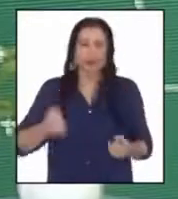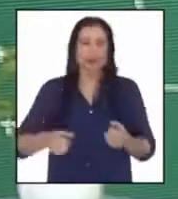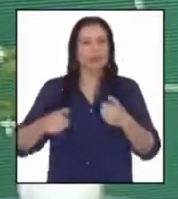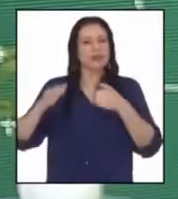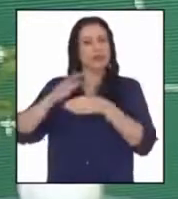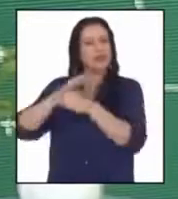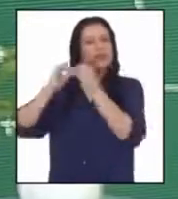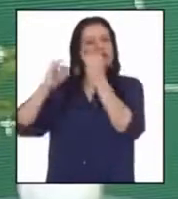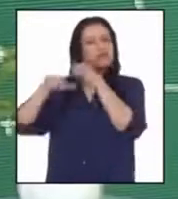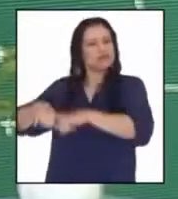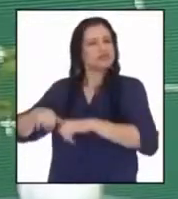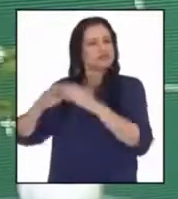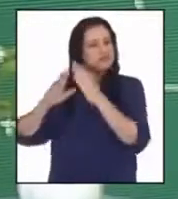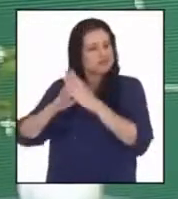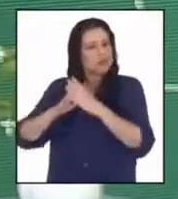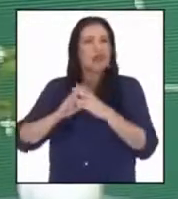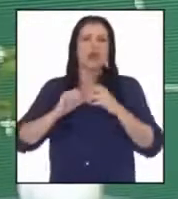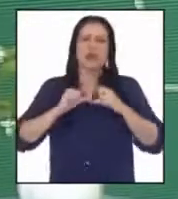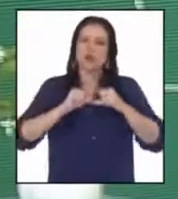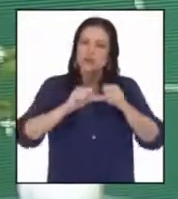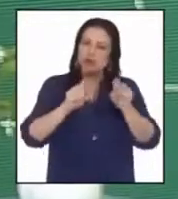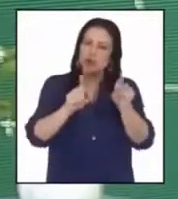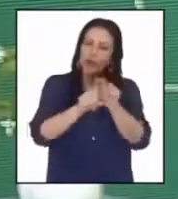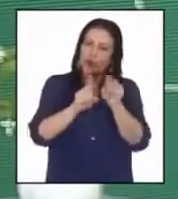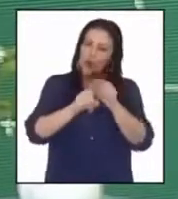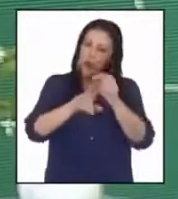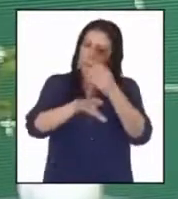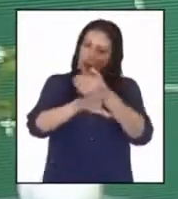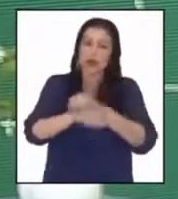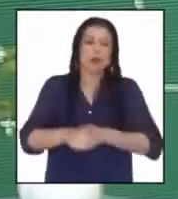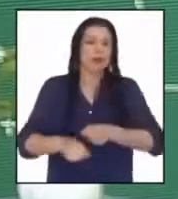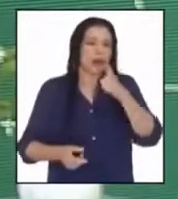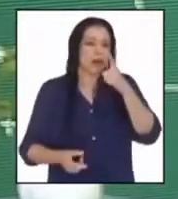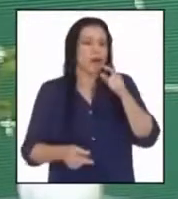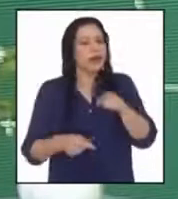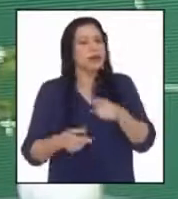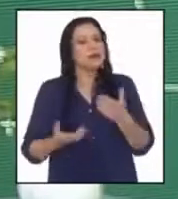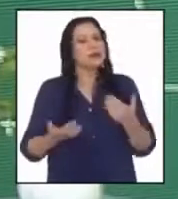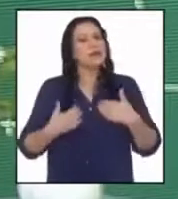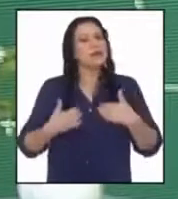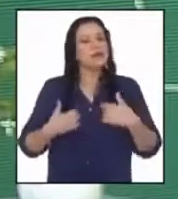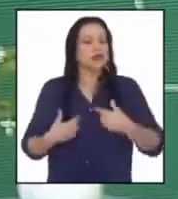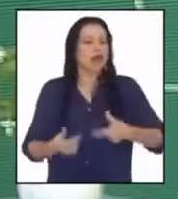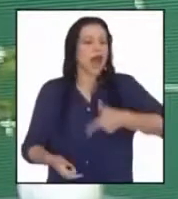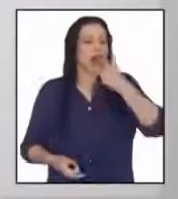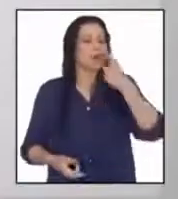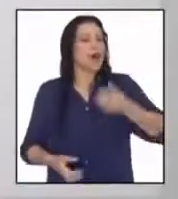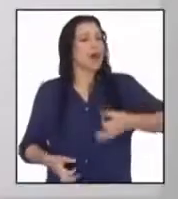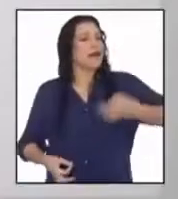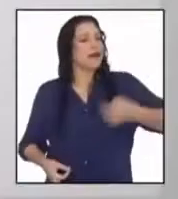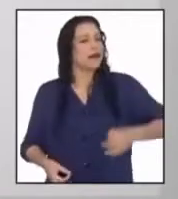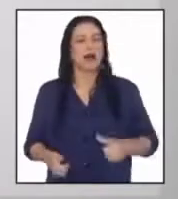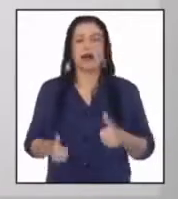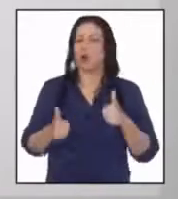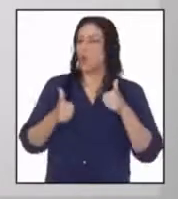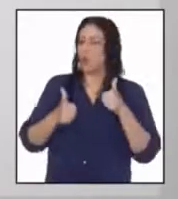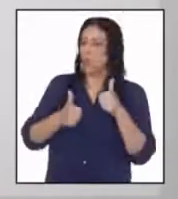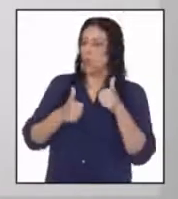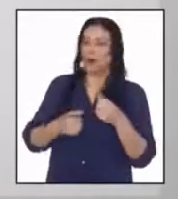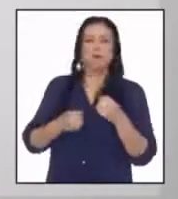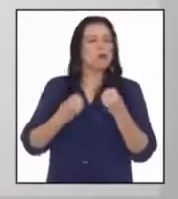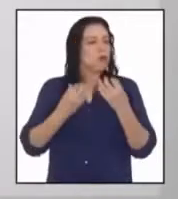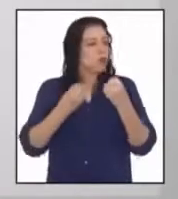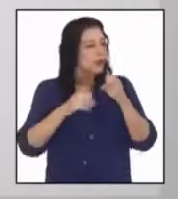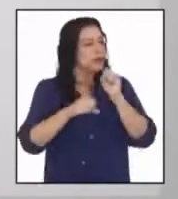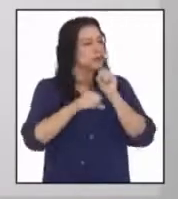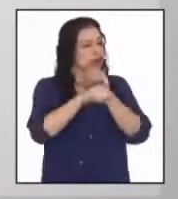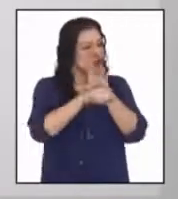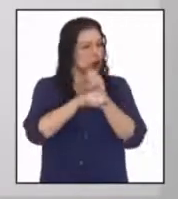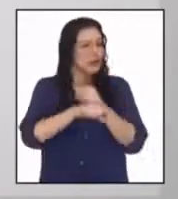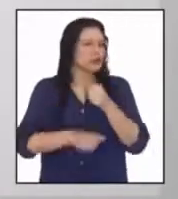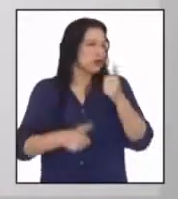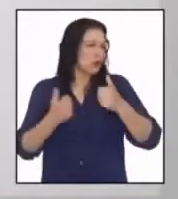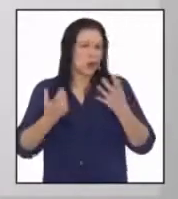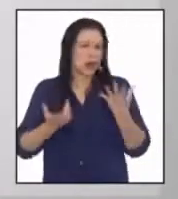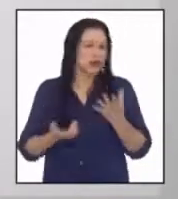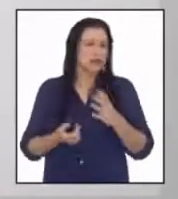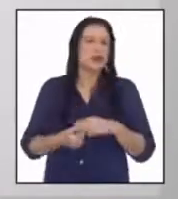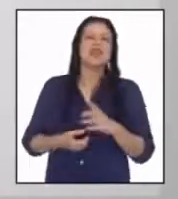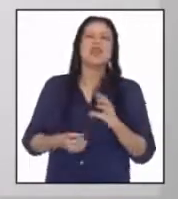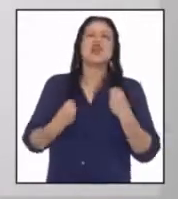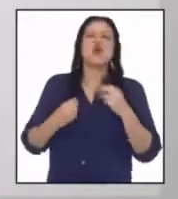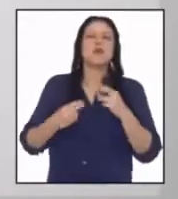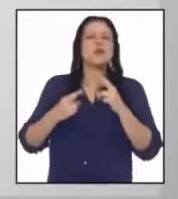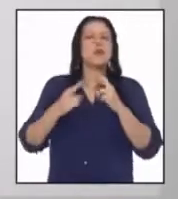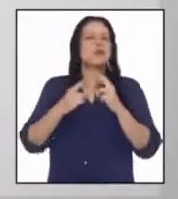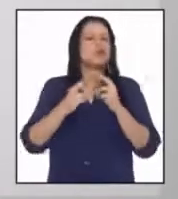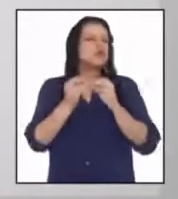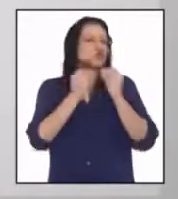costumbres adquiridas durante este periodo. De esta forma se tendría agua de excelente calidad. Buena sugerencia, Junior. ¿Y cómo